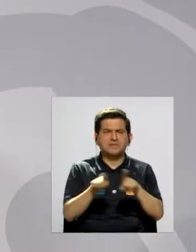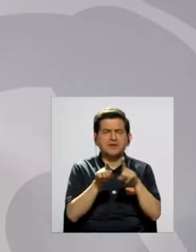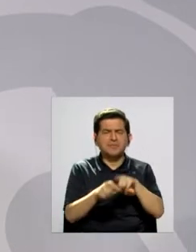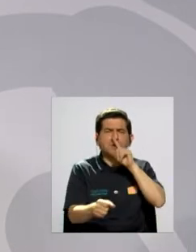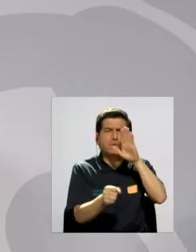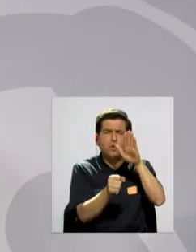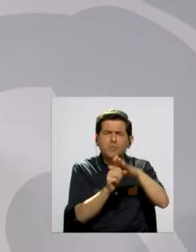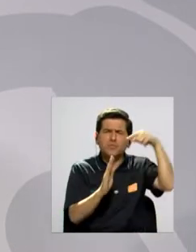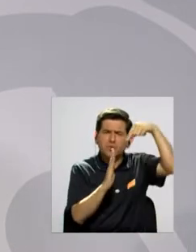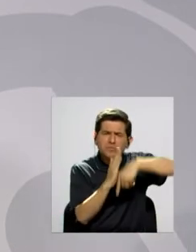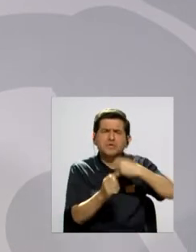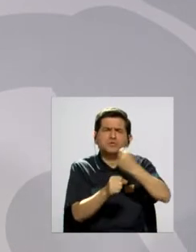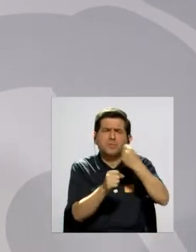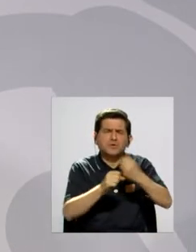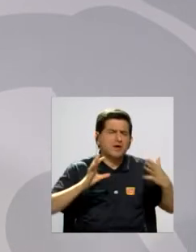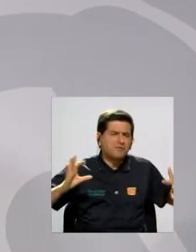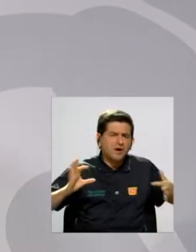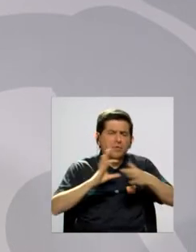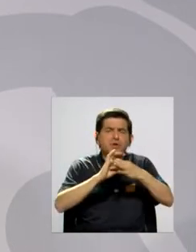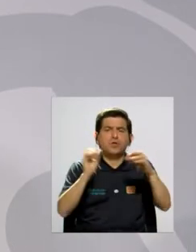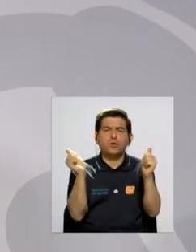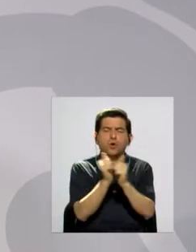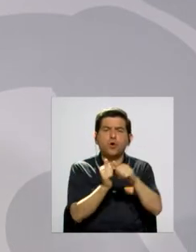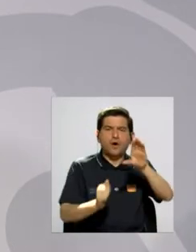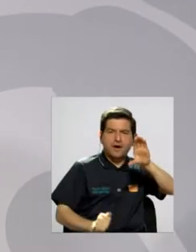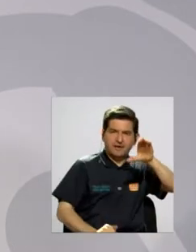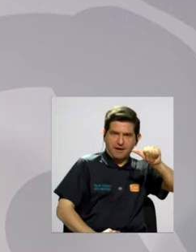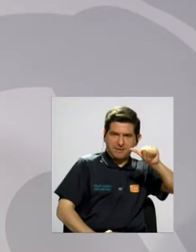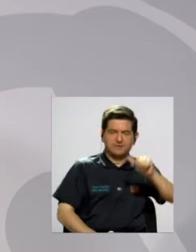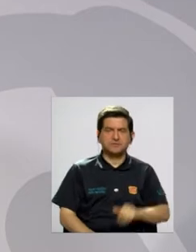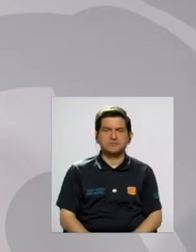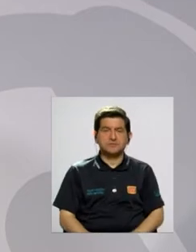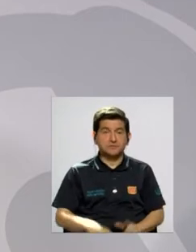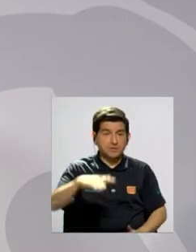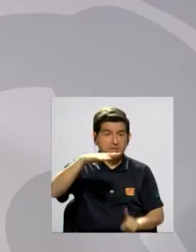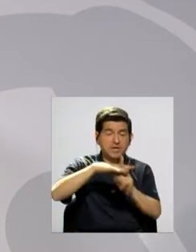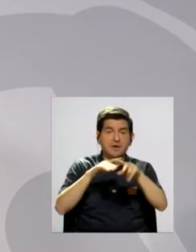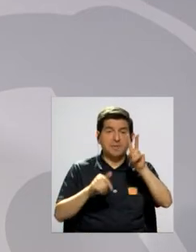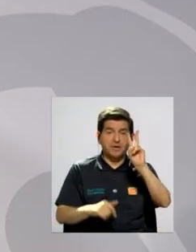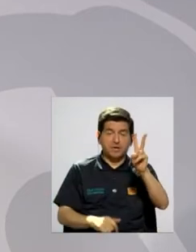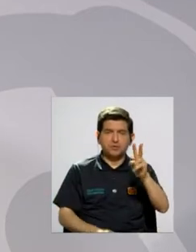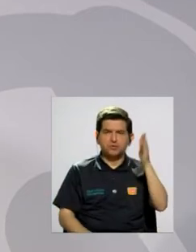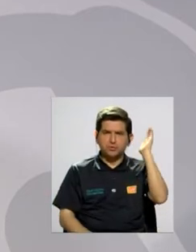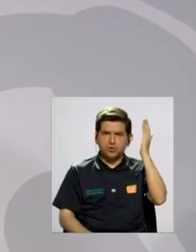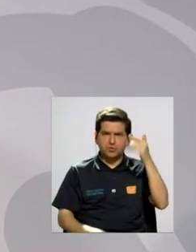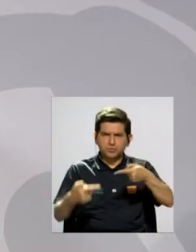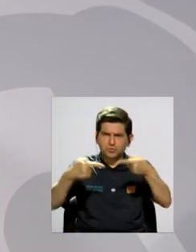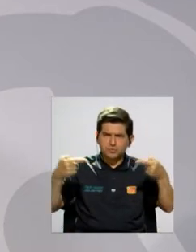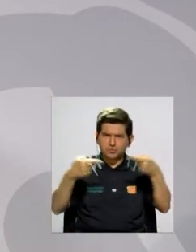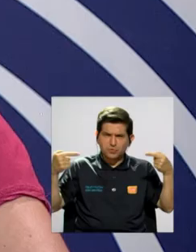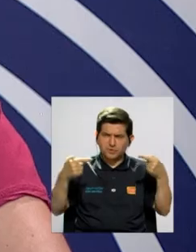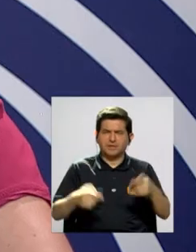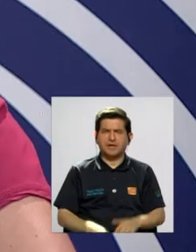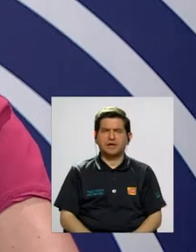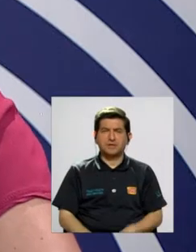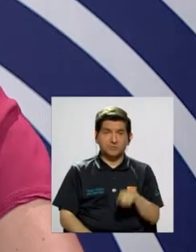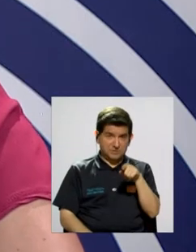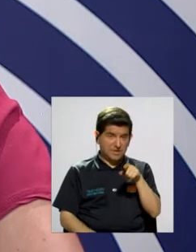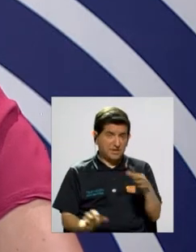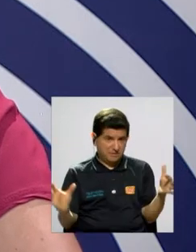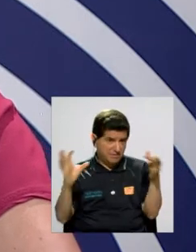por trabajar de manera conjunta con Carlos. Y han aparecido como dos discursos muy antagónicos en ese sentido.